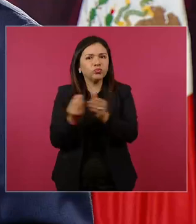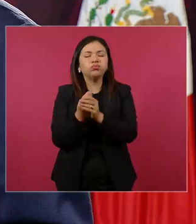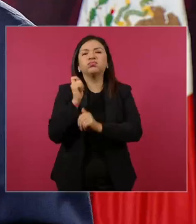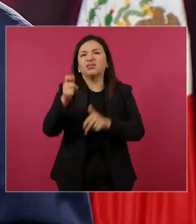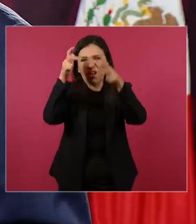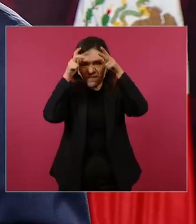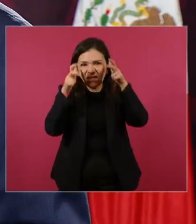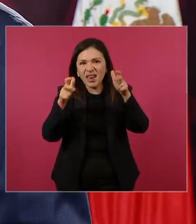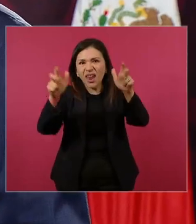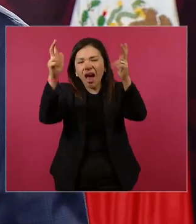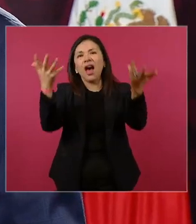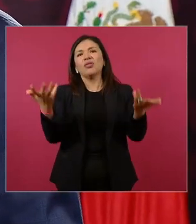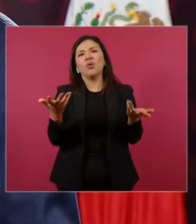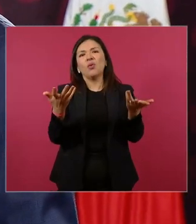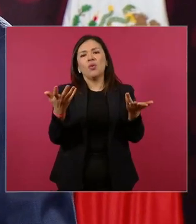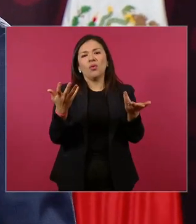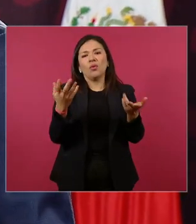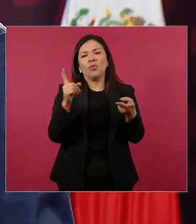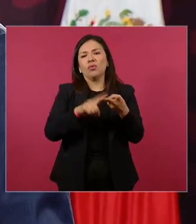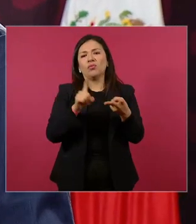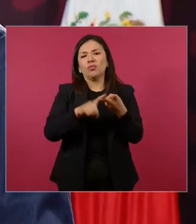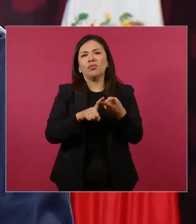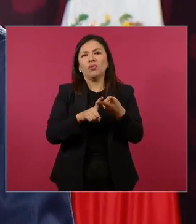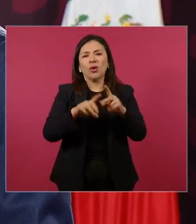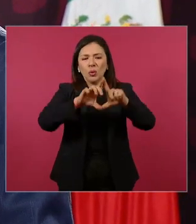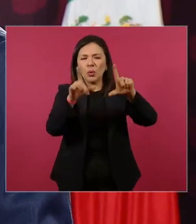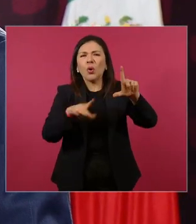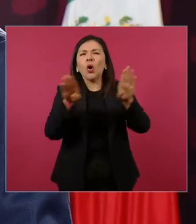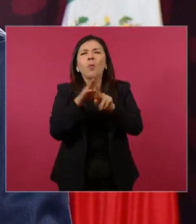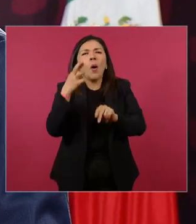venados, tepezcuintle, armadillo,